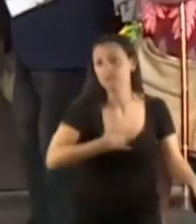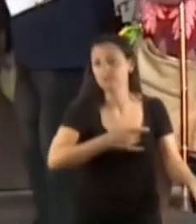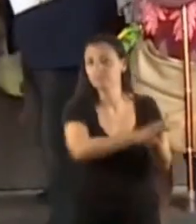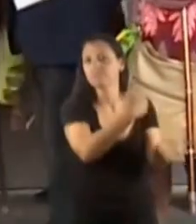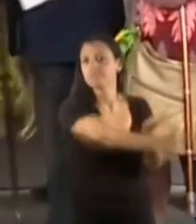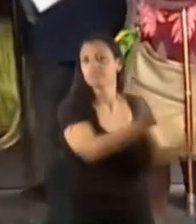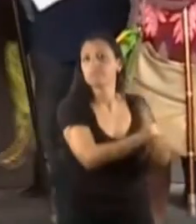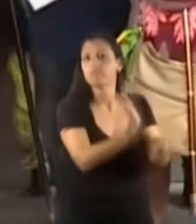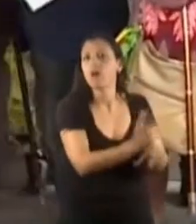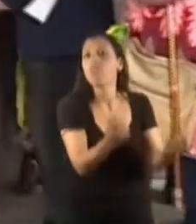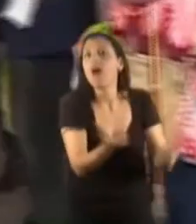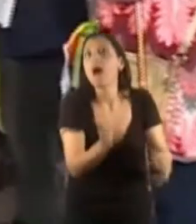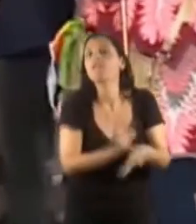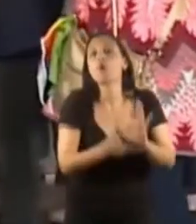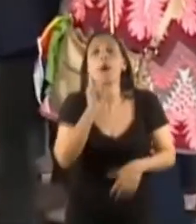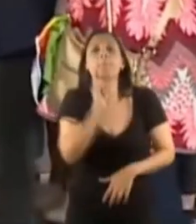peligrosos